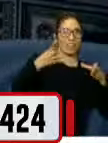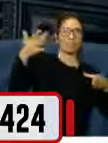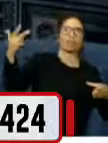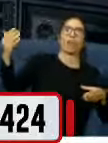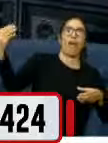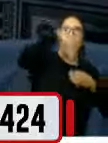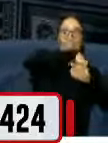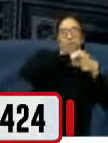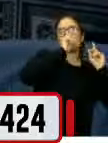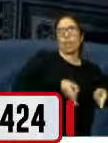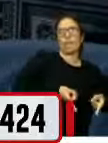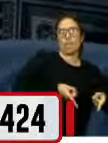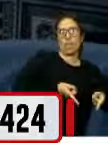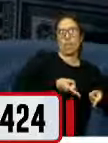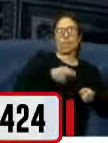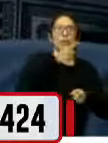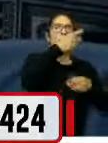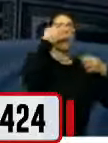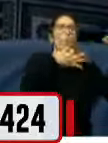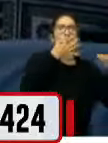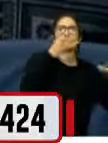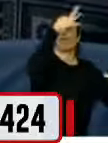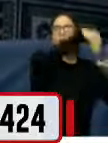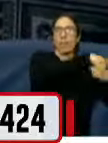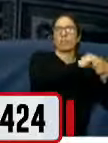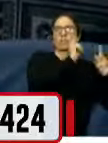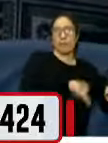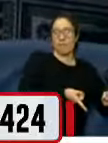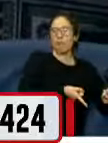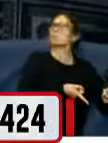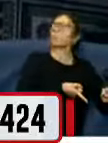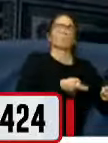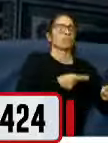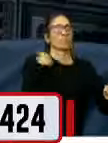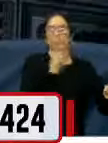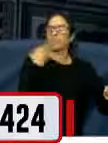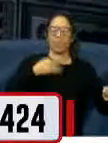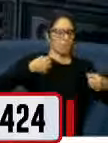organizaciones sociales y obviamente los partidos de izquierda. Mati, buenas tardes.